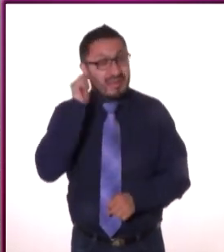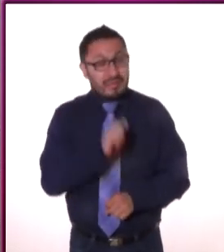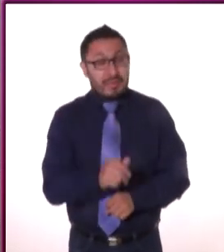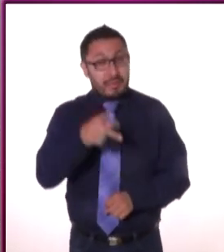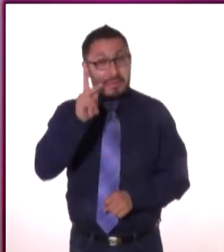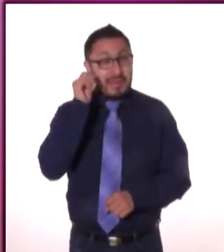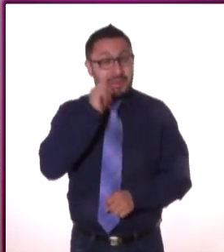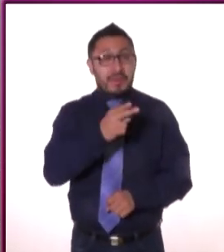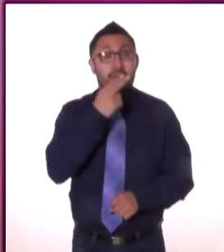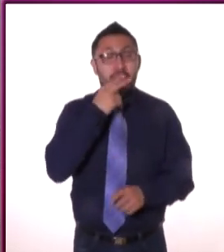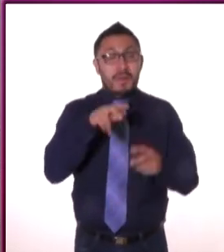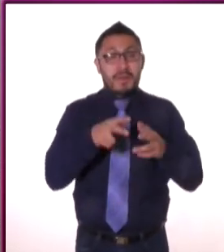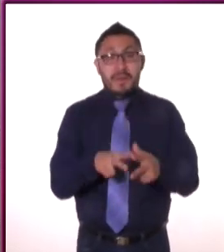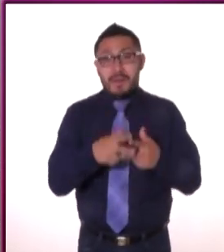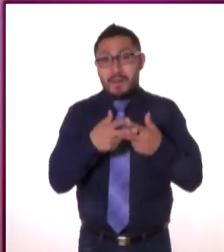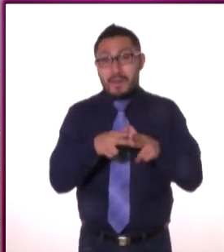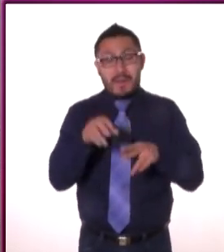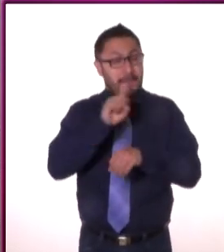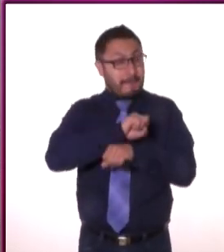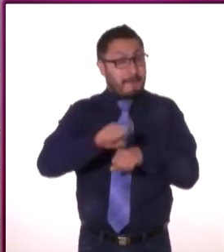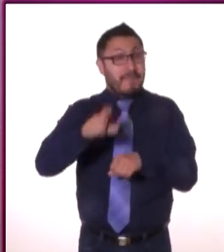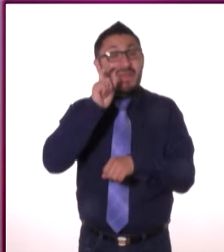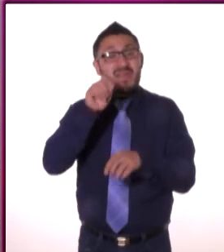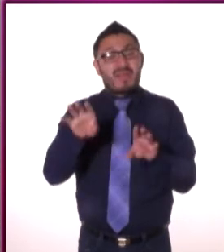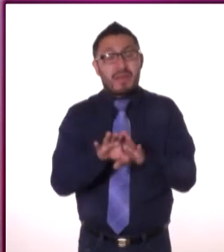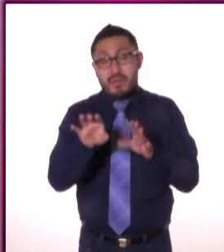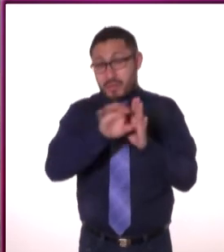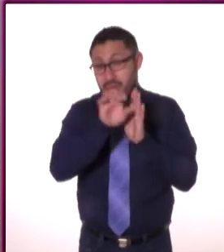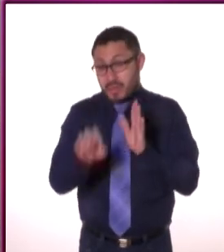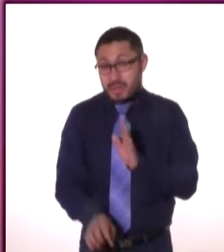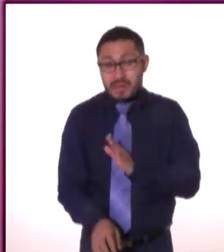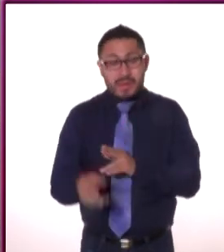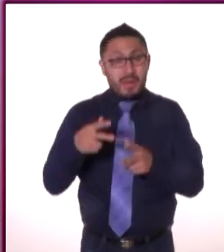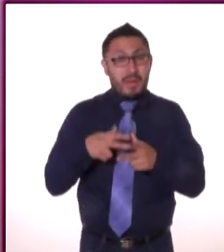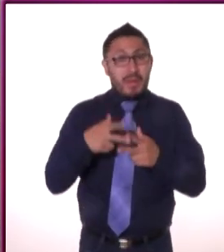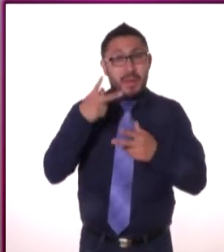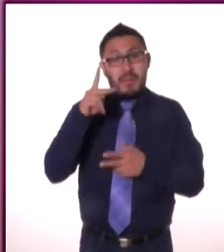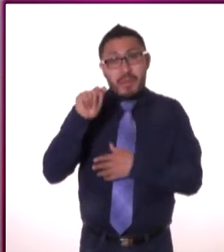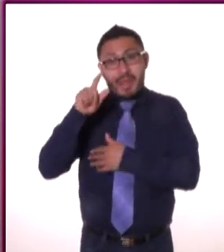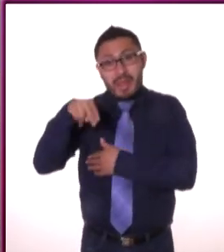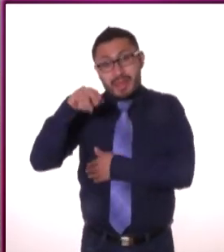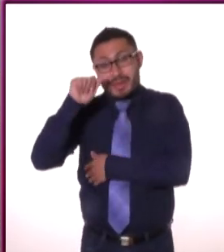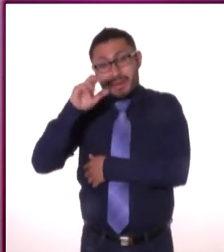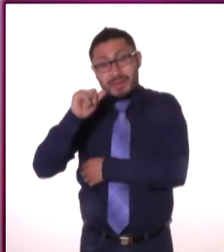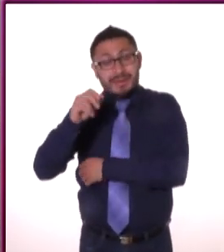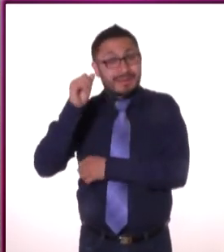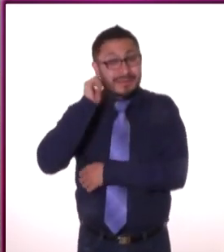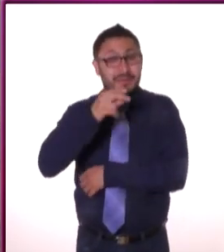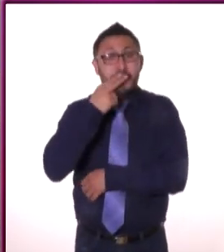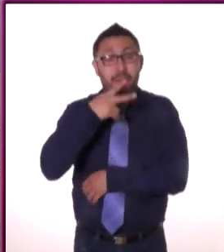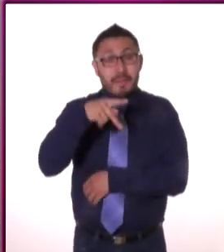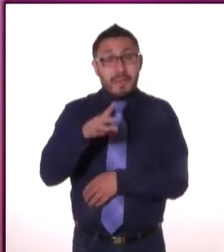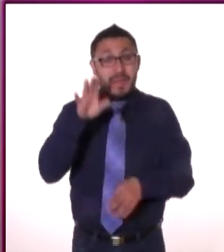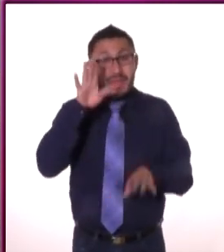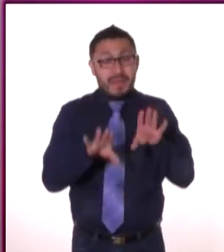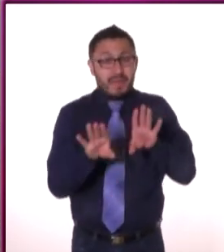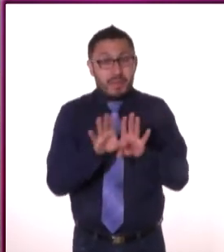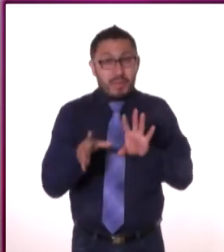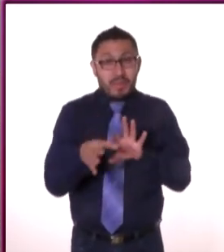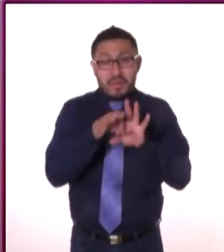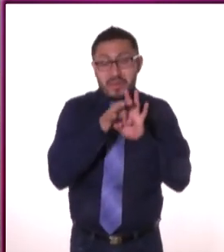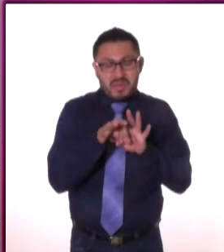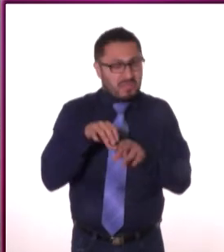todo el tiempo estamos ocupando herramientas simples. El caso de la palanca es una de las que más ocupamos, pero muchas veces